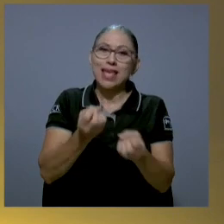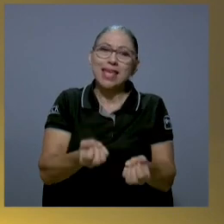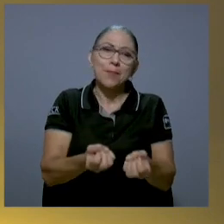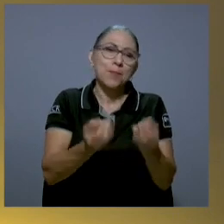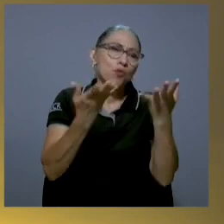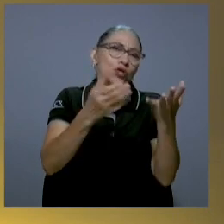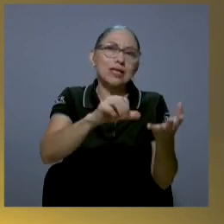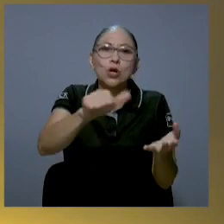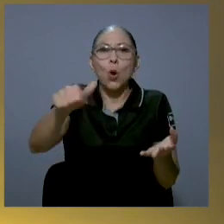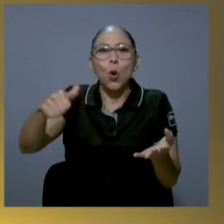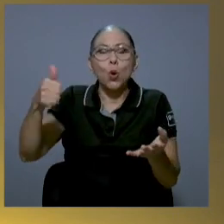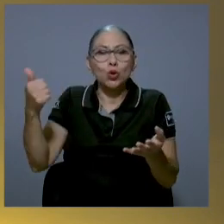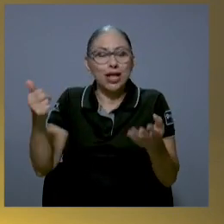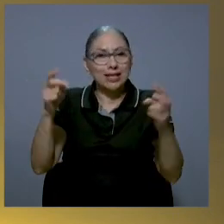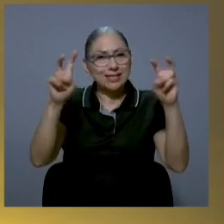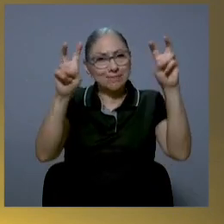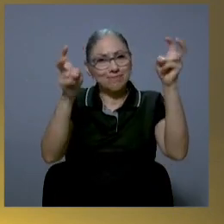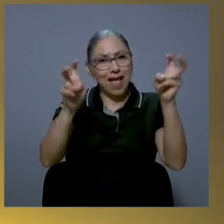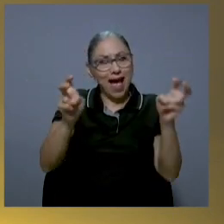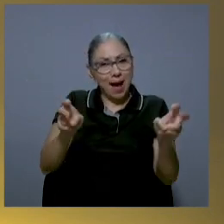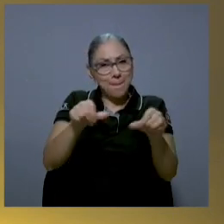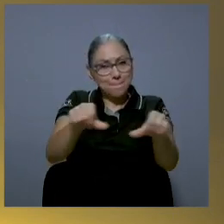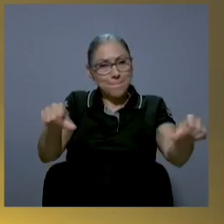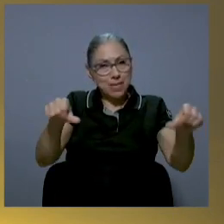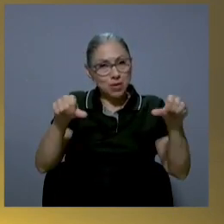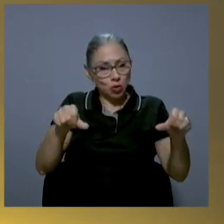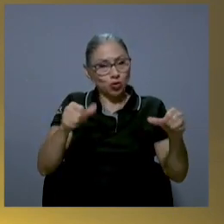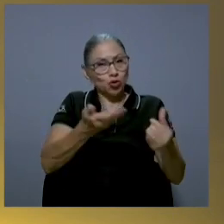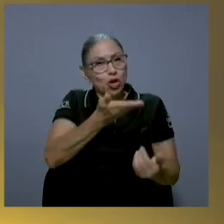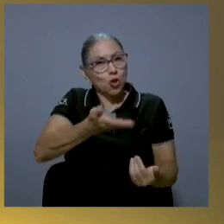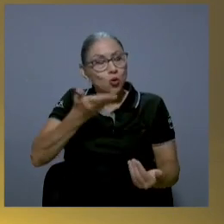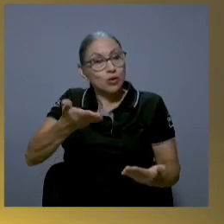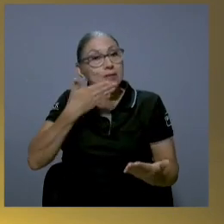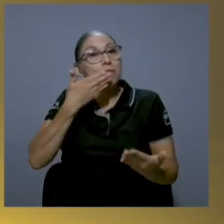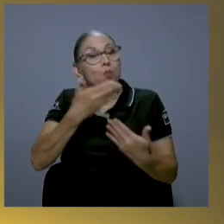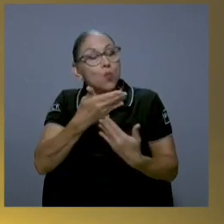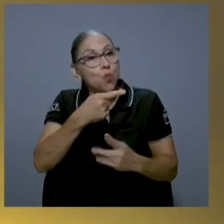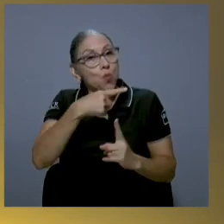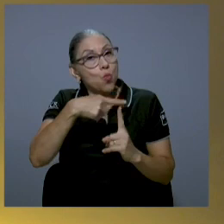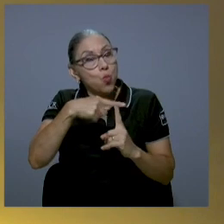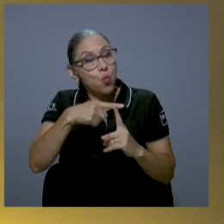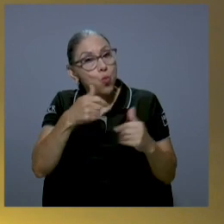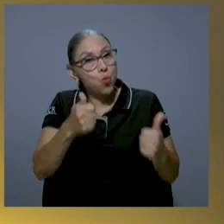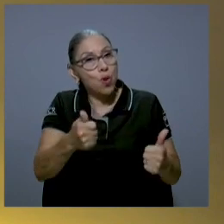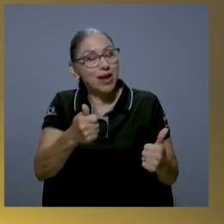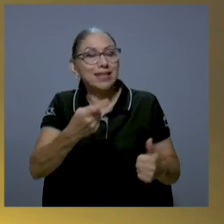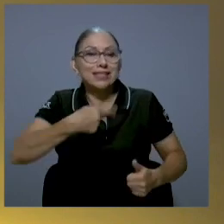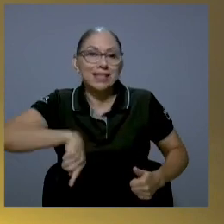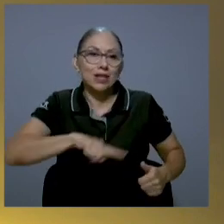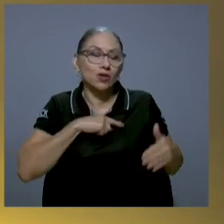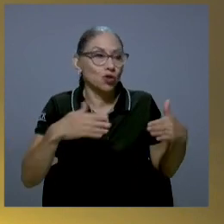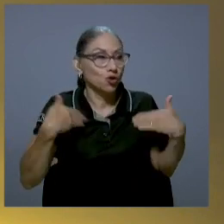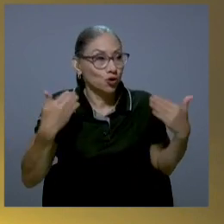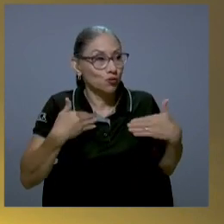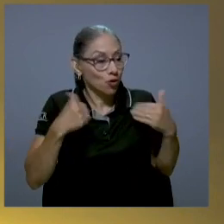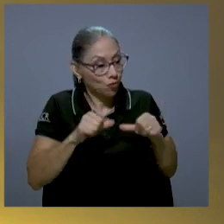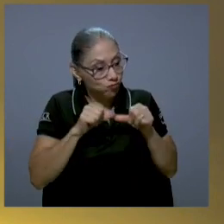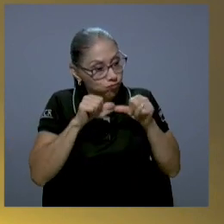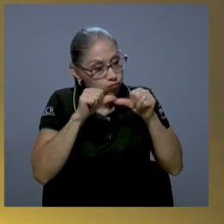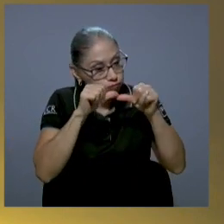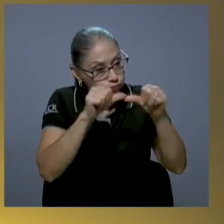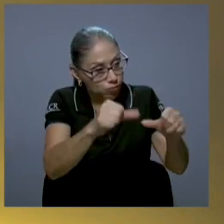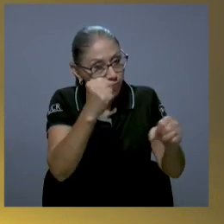otros ámbitos y virtudes, y nos da mucho gusto que se mantenga en el ejercicio profesional, porque